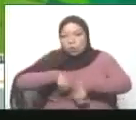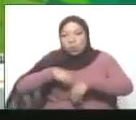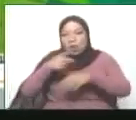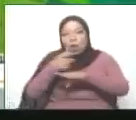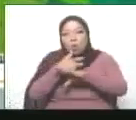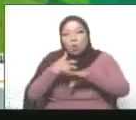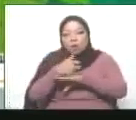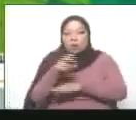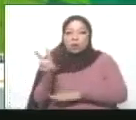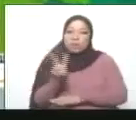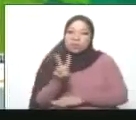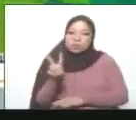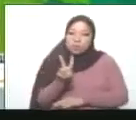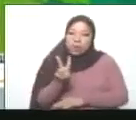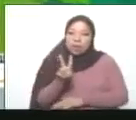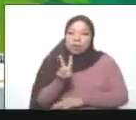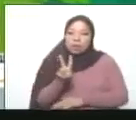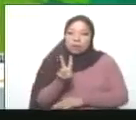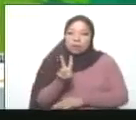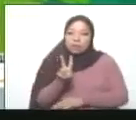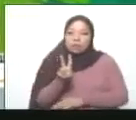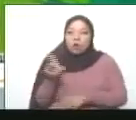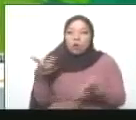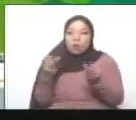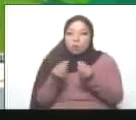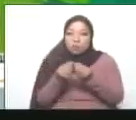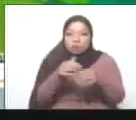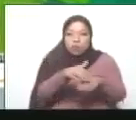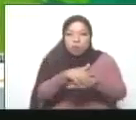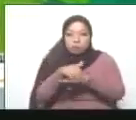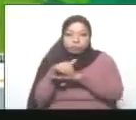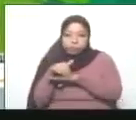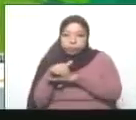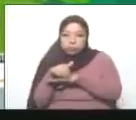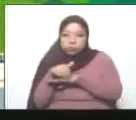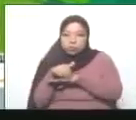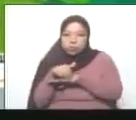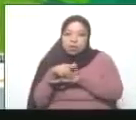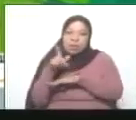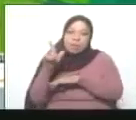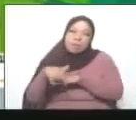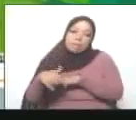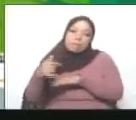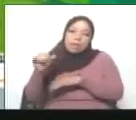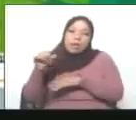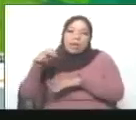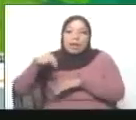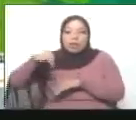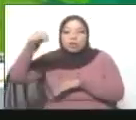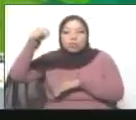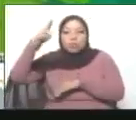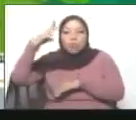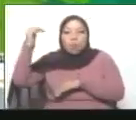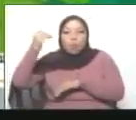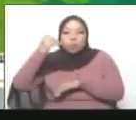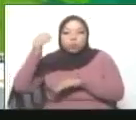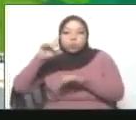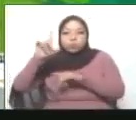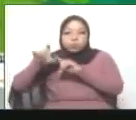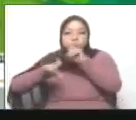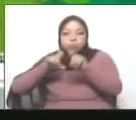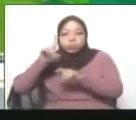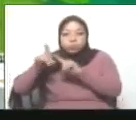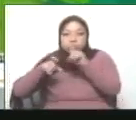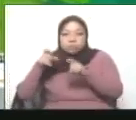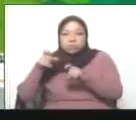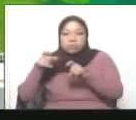gobierno de Venezuela y el del Reino Unido de la Gran Bretaña e Irlanda del Norte, en consulta con el gobierno